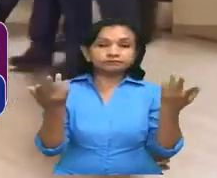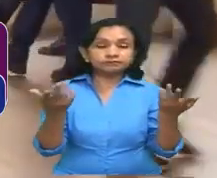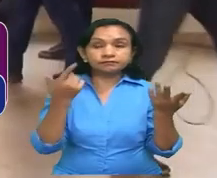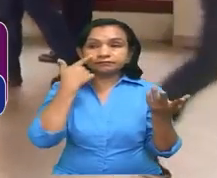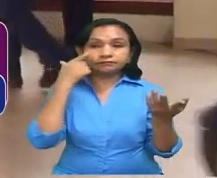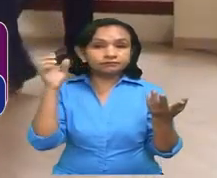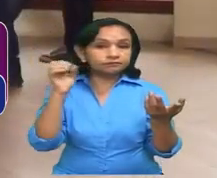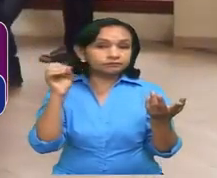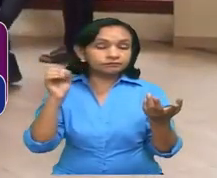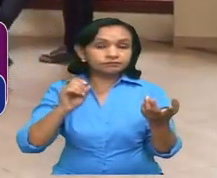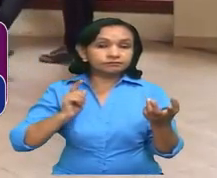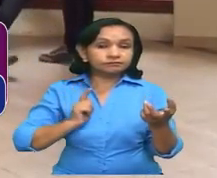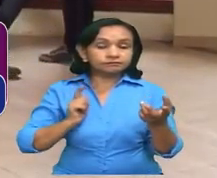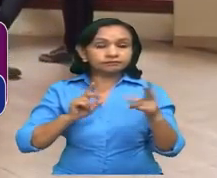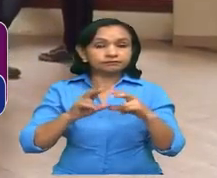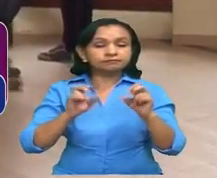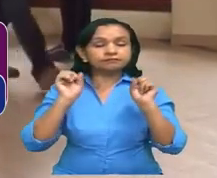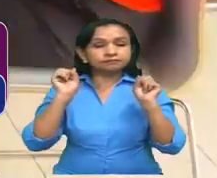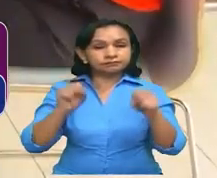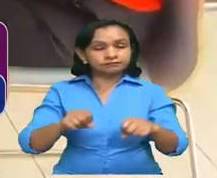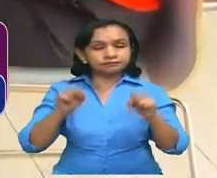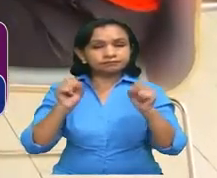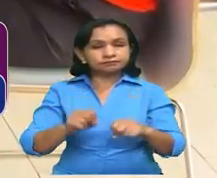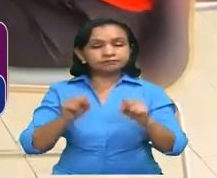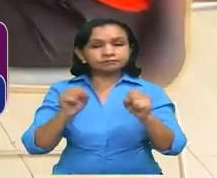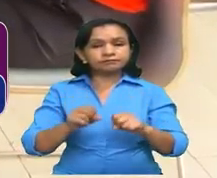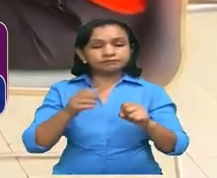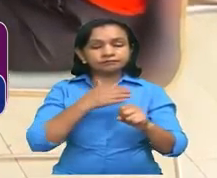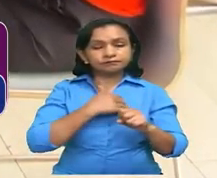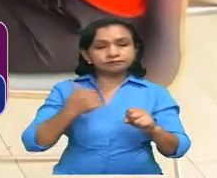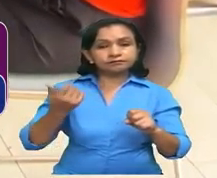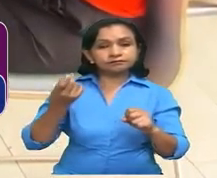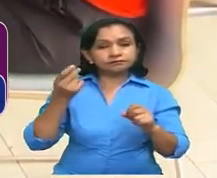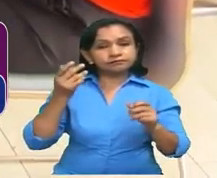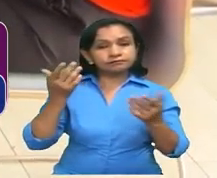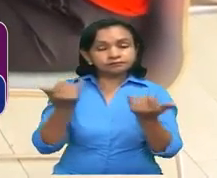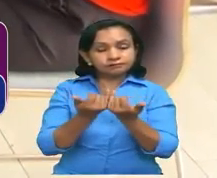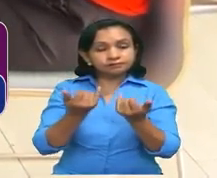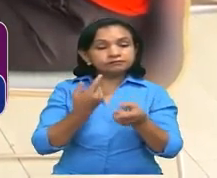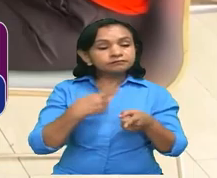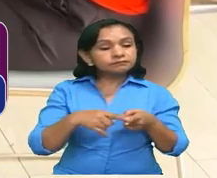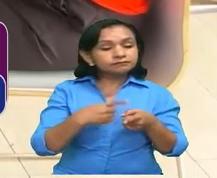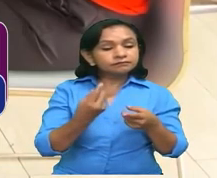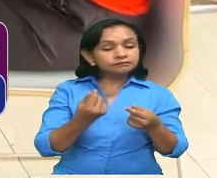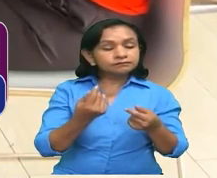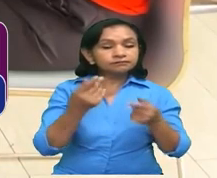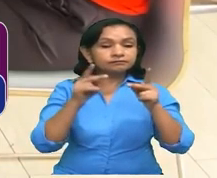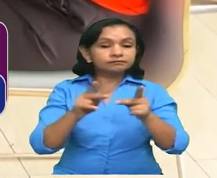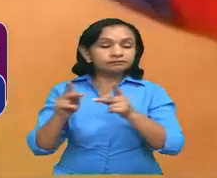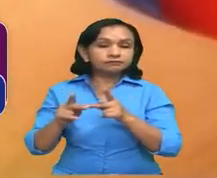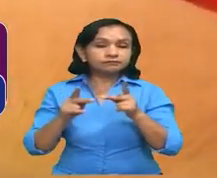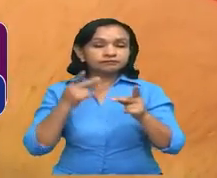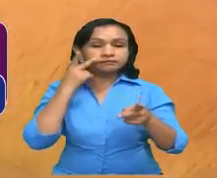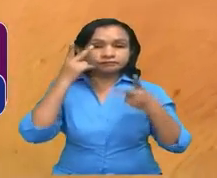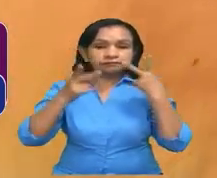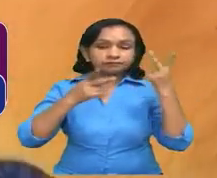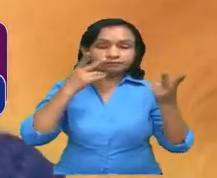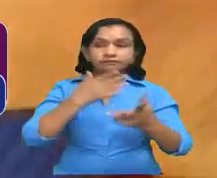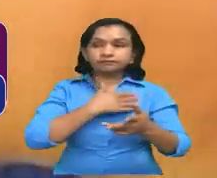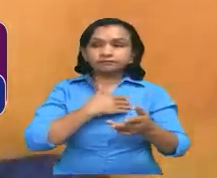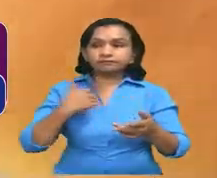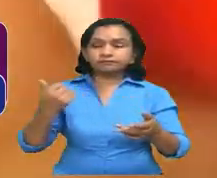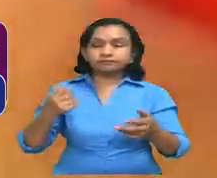venden el país y nuestros expositores, que son los que ofrecen el servicio, crear esas alianzas para tener una mejor oferta, que ellos puedan vender mejor